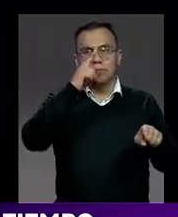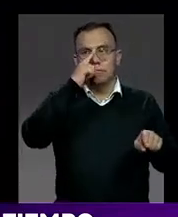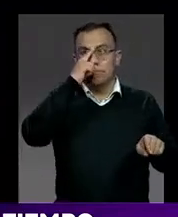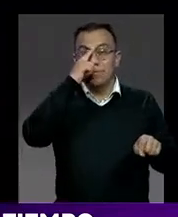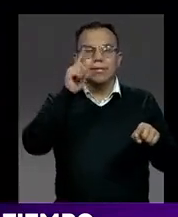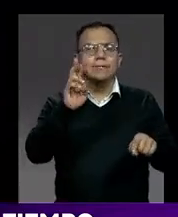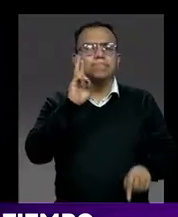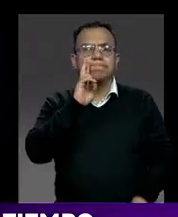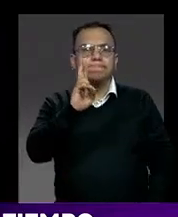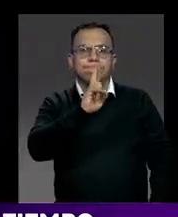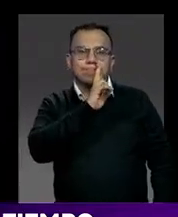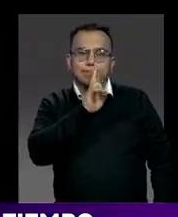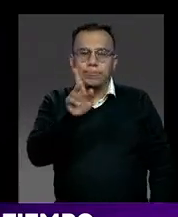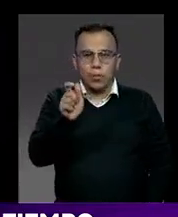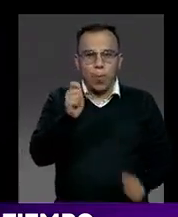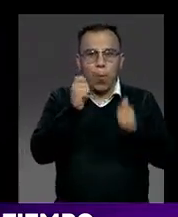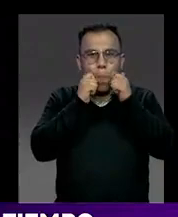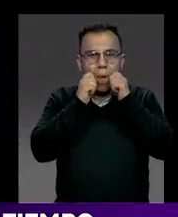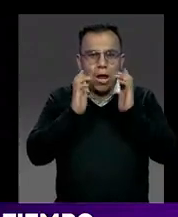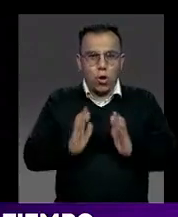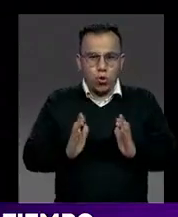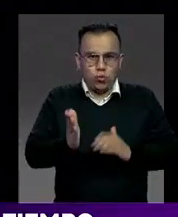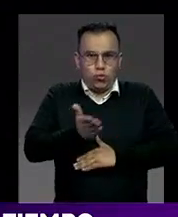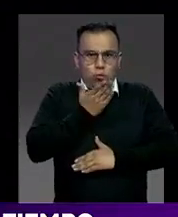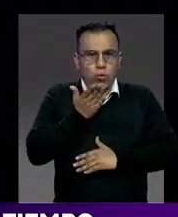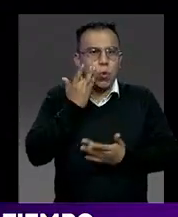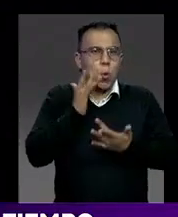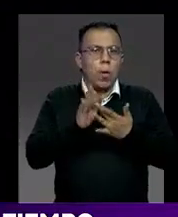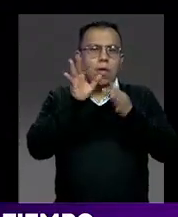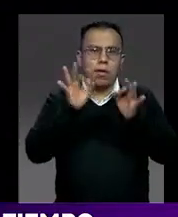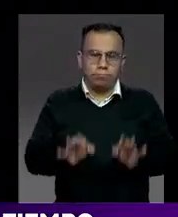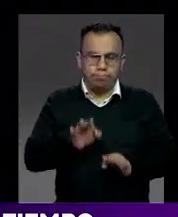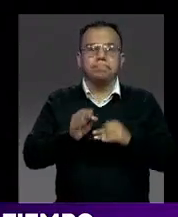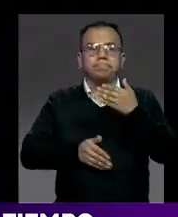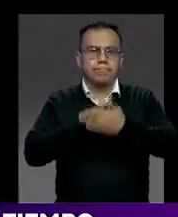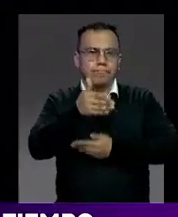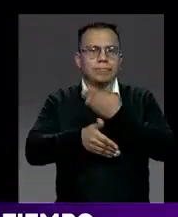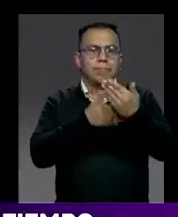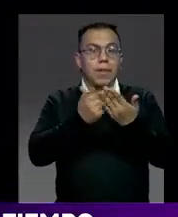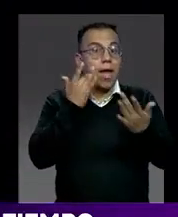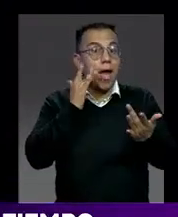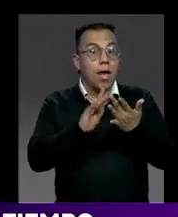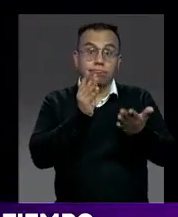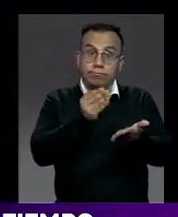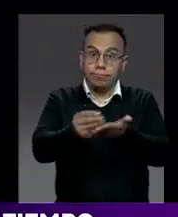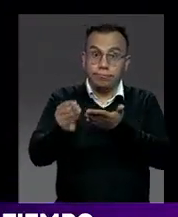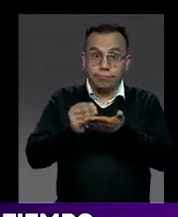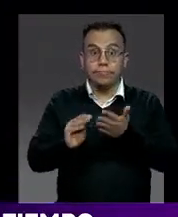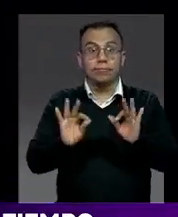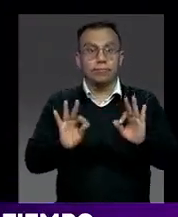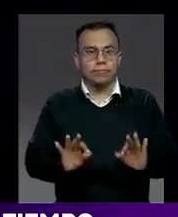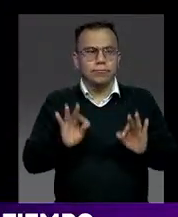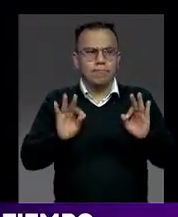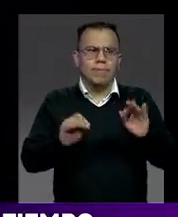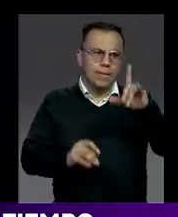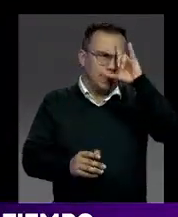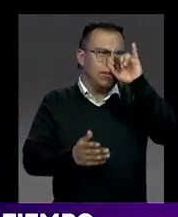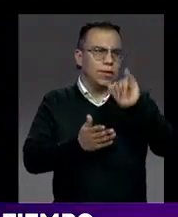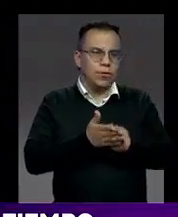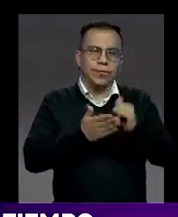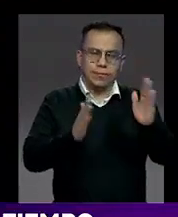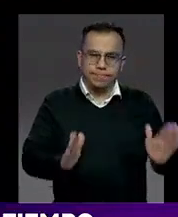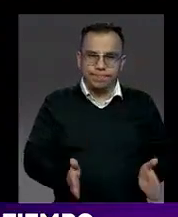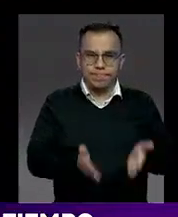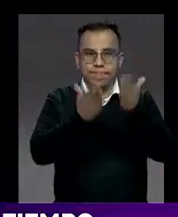restaurantes humanitarios pueden ser unas entidades que pueden hacer buenas compras yo creo que hay que recuperar